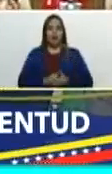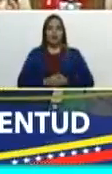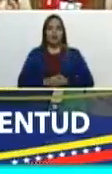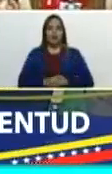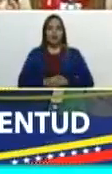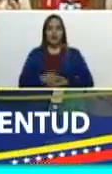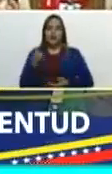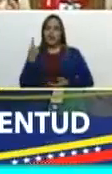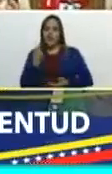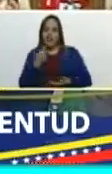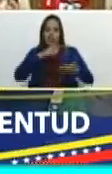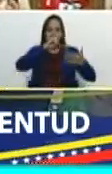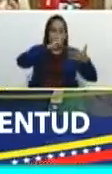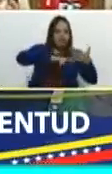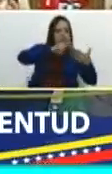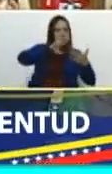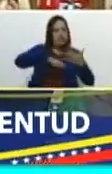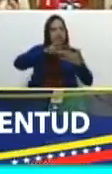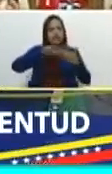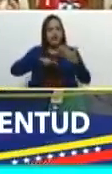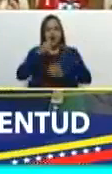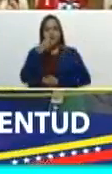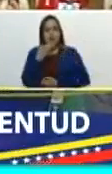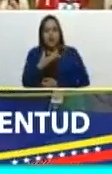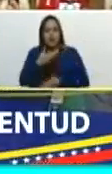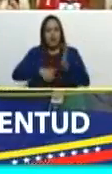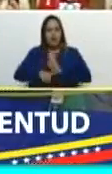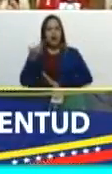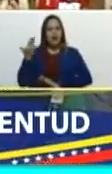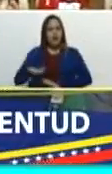hace falta revisar bien prioridades.